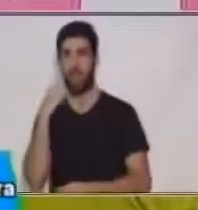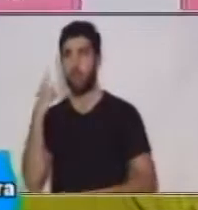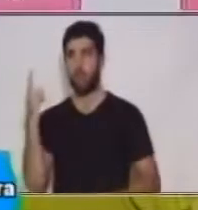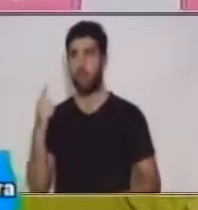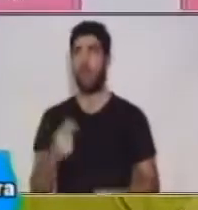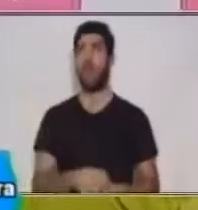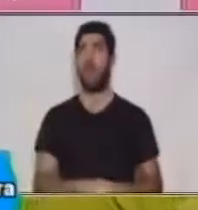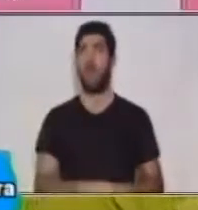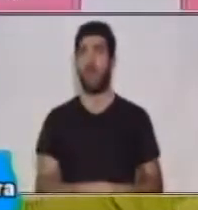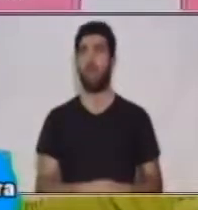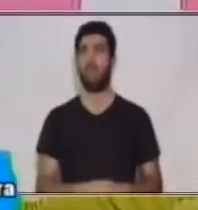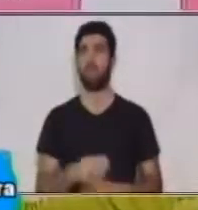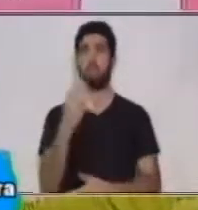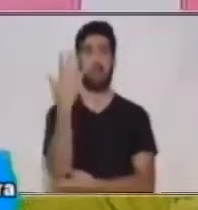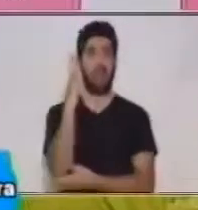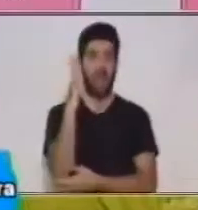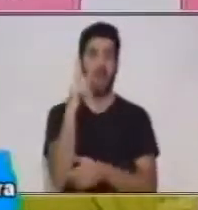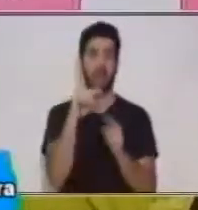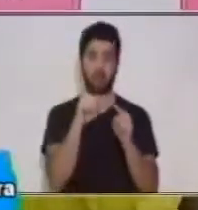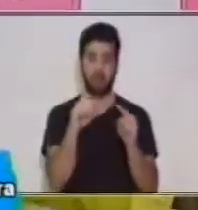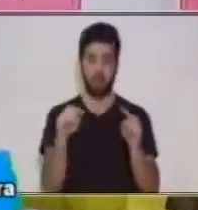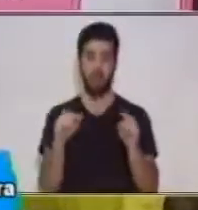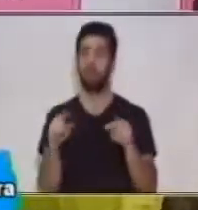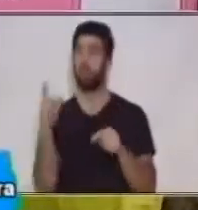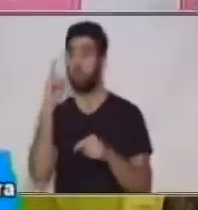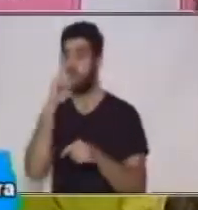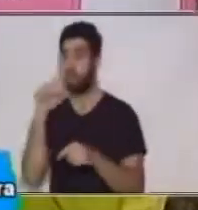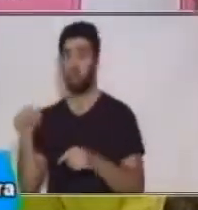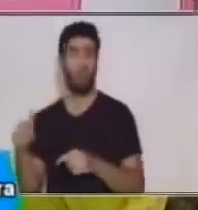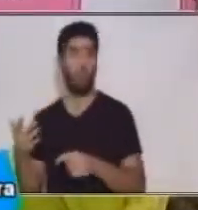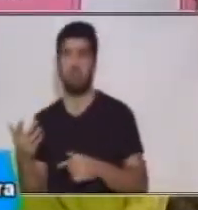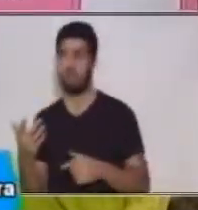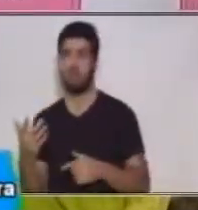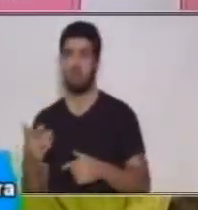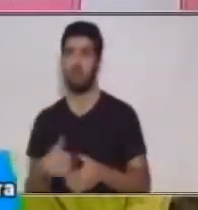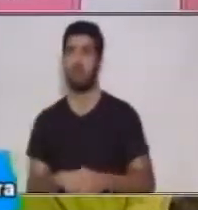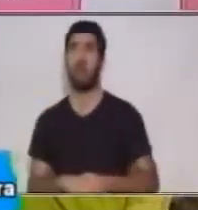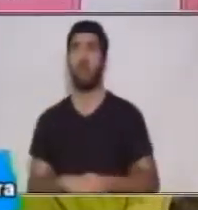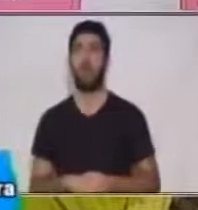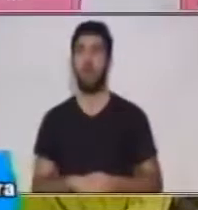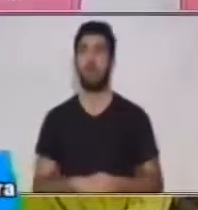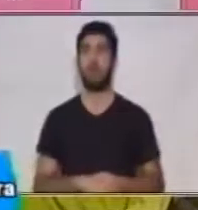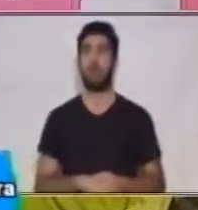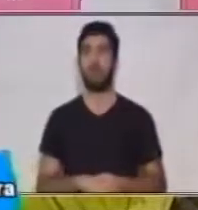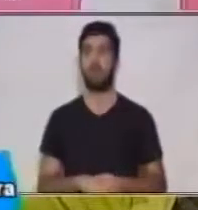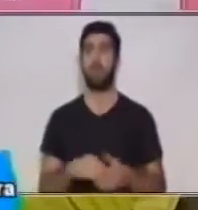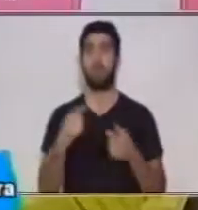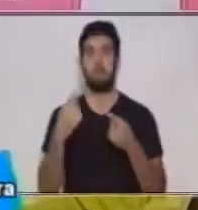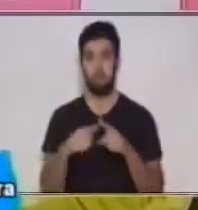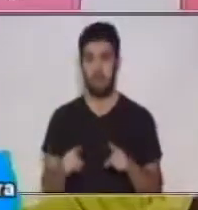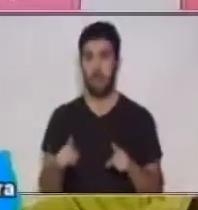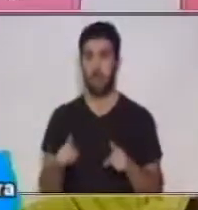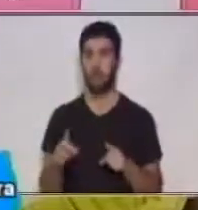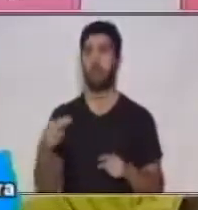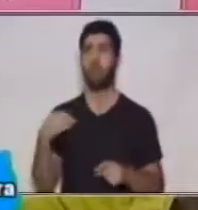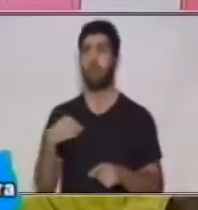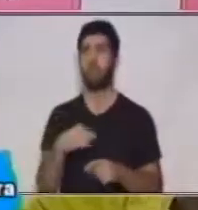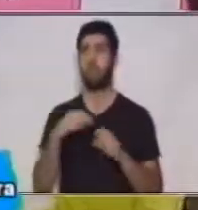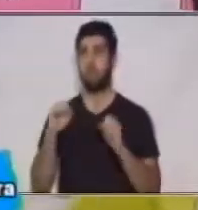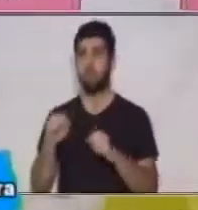en árbol no tiene morfemas. Es igual que, bueno, en este momento no tiene morfema, pero podemos